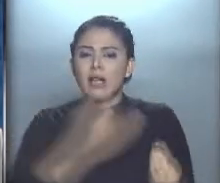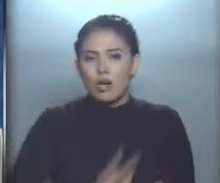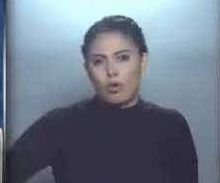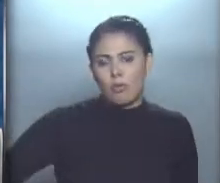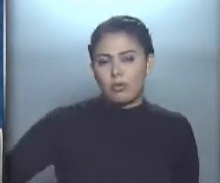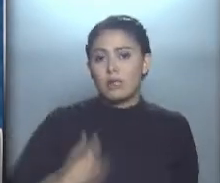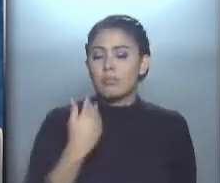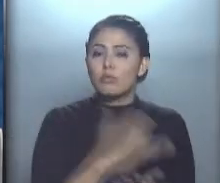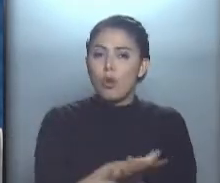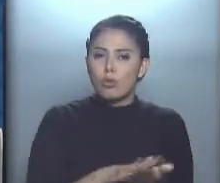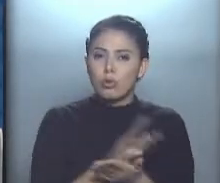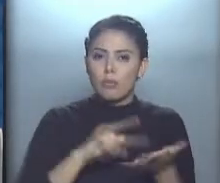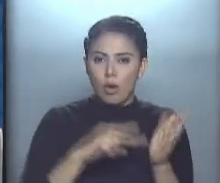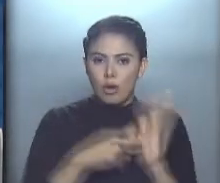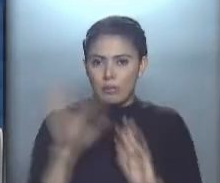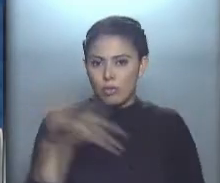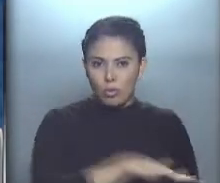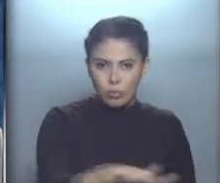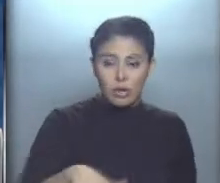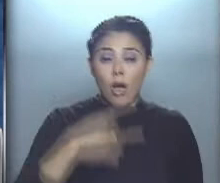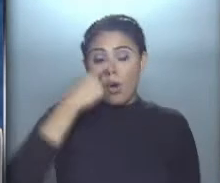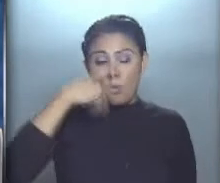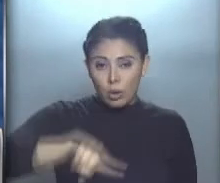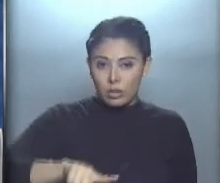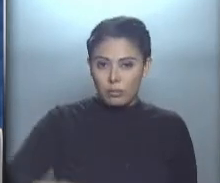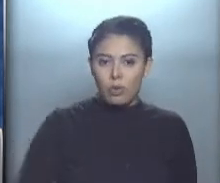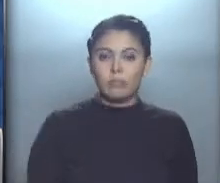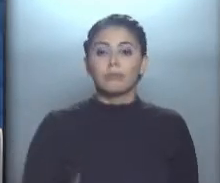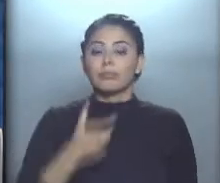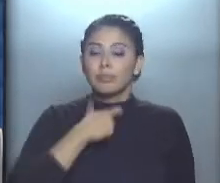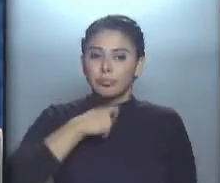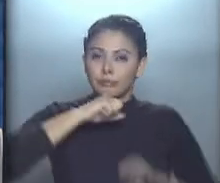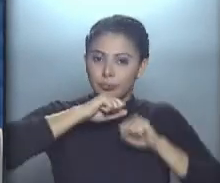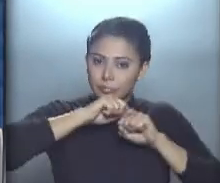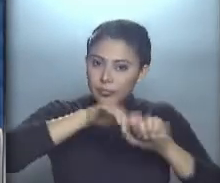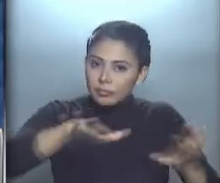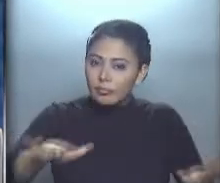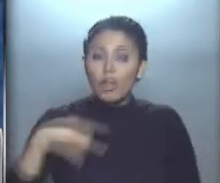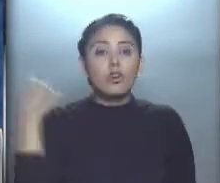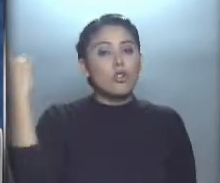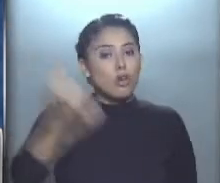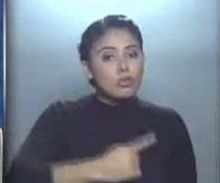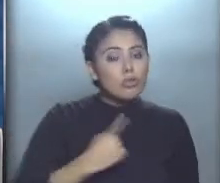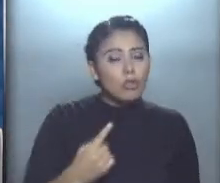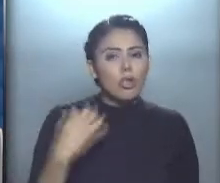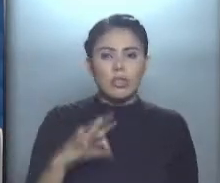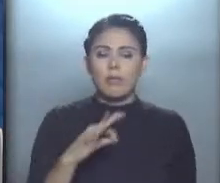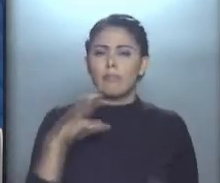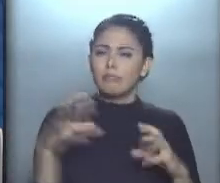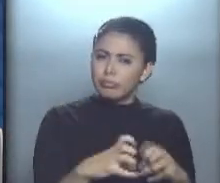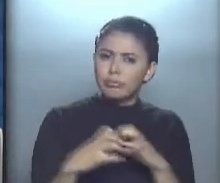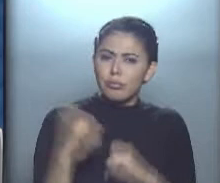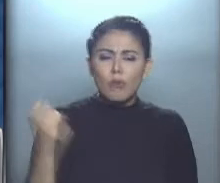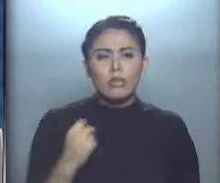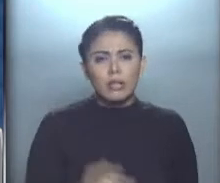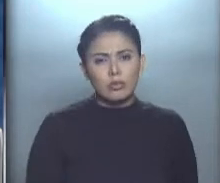efectos de resolver los problemas de la comunidad. Y por último, quiero transmitir también que nosotros tenemos que darnos un gran debate